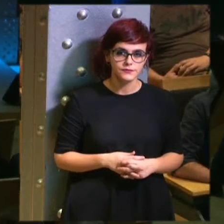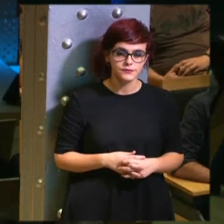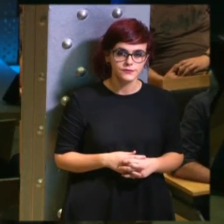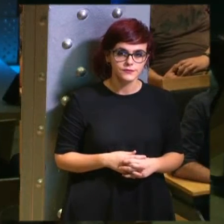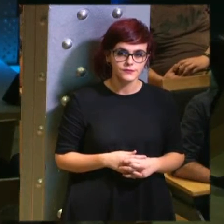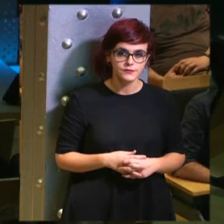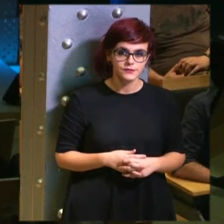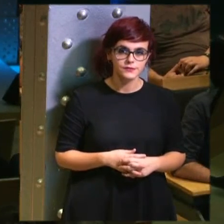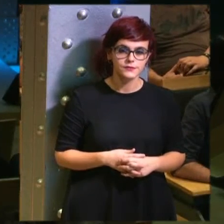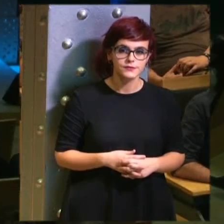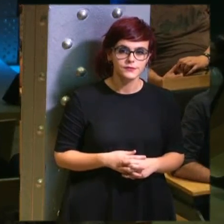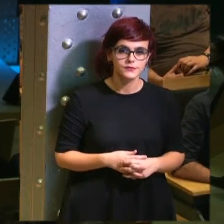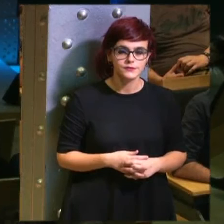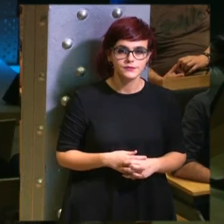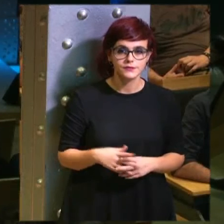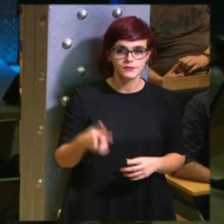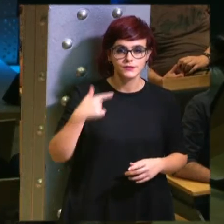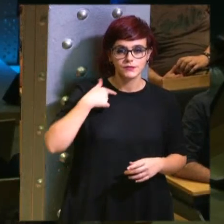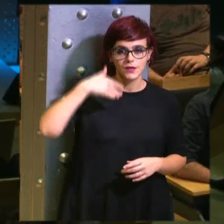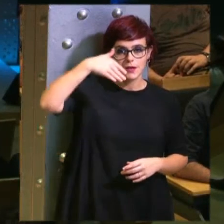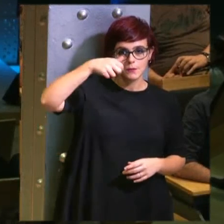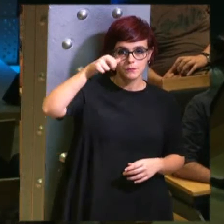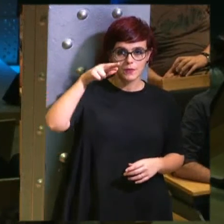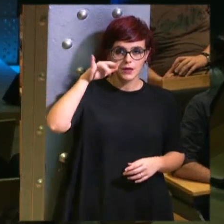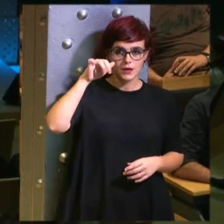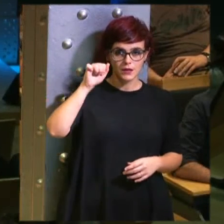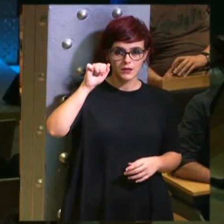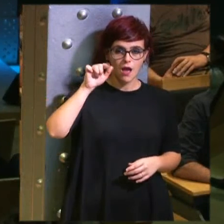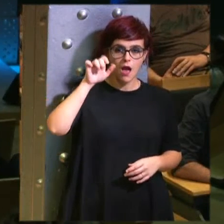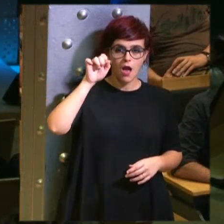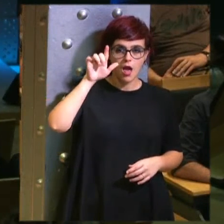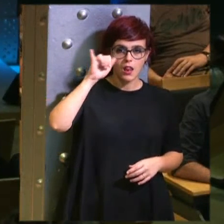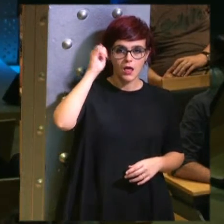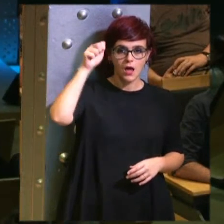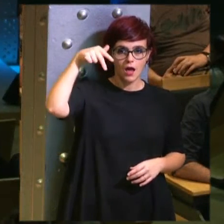Ahora veo mejor. Buenas, yo soy María Alejandra, soy